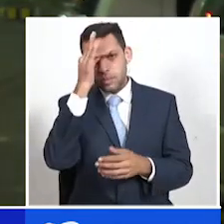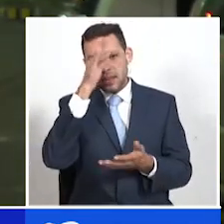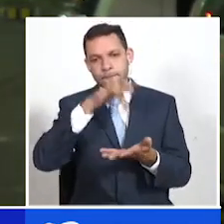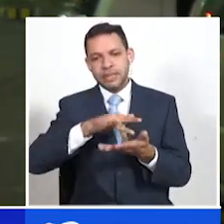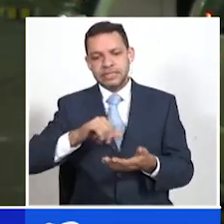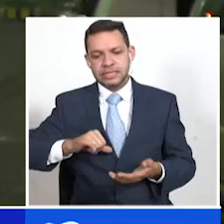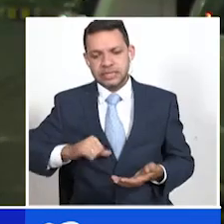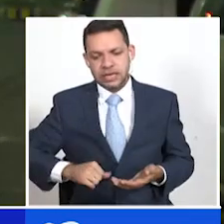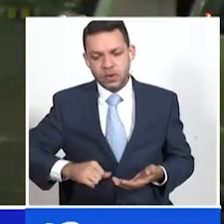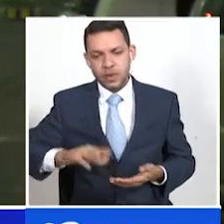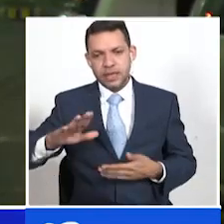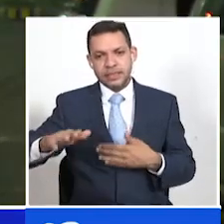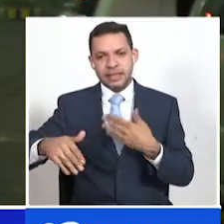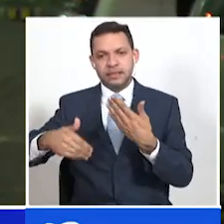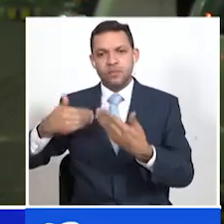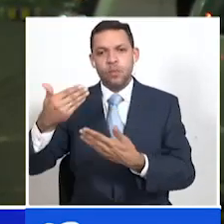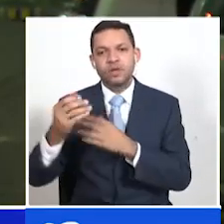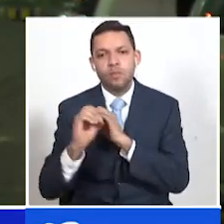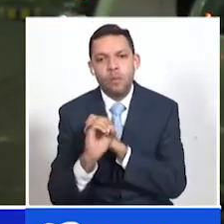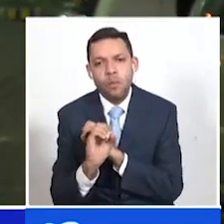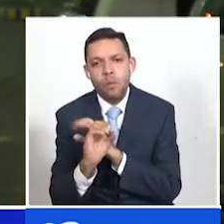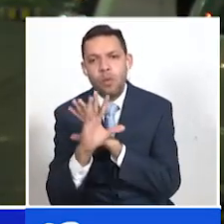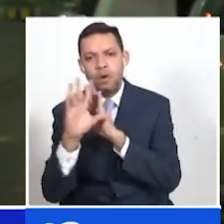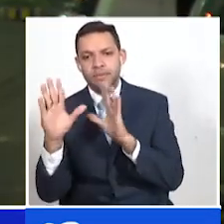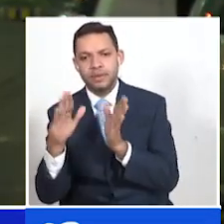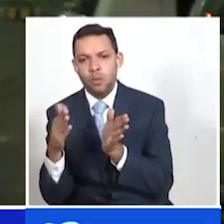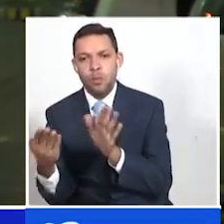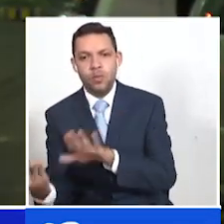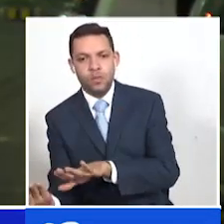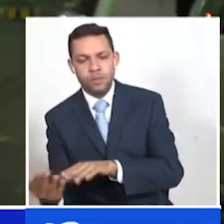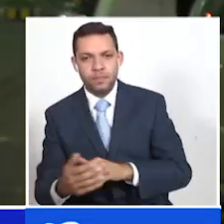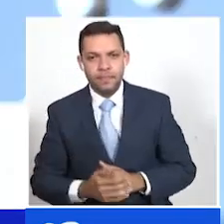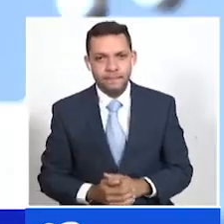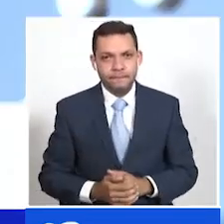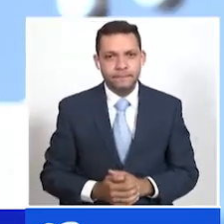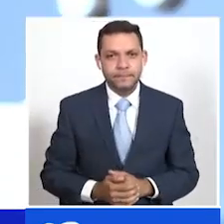y posteriormente en horas de la mañana falleció.